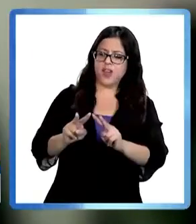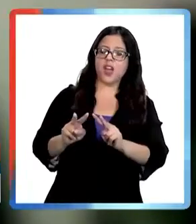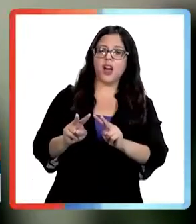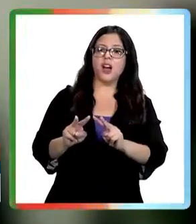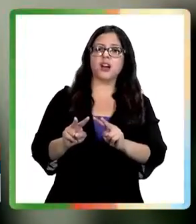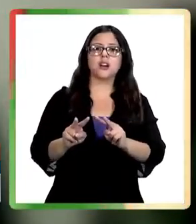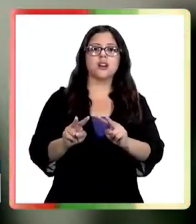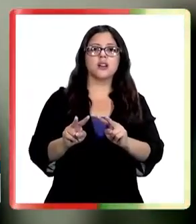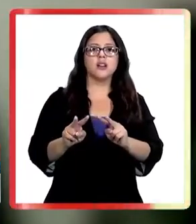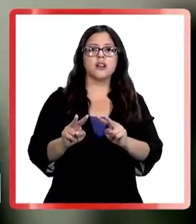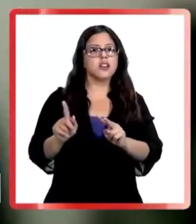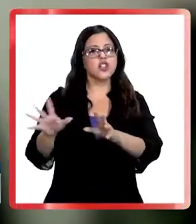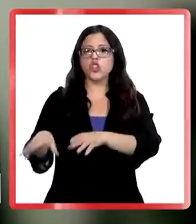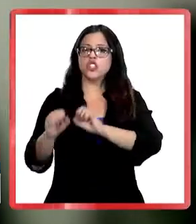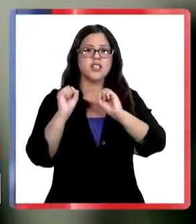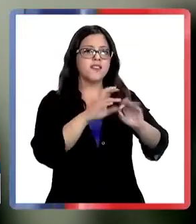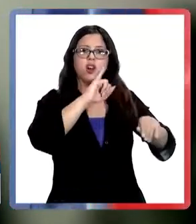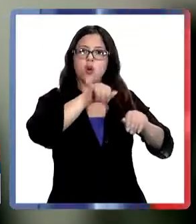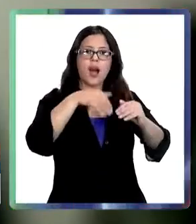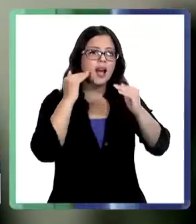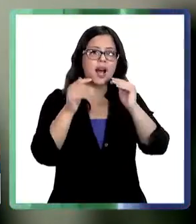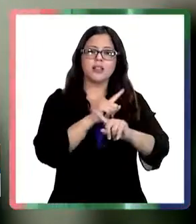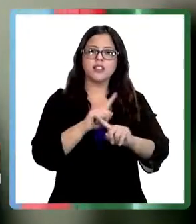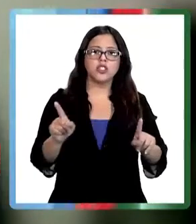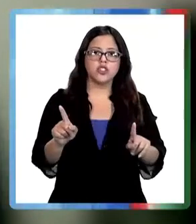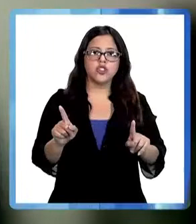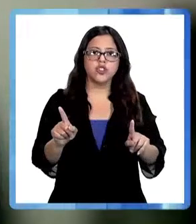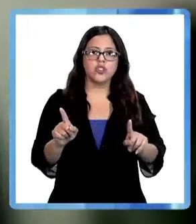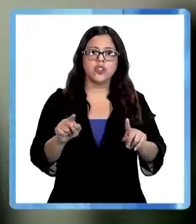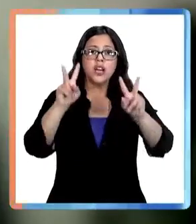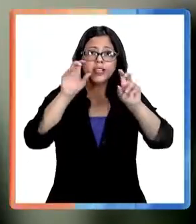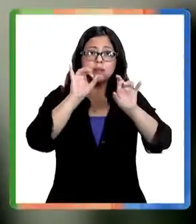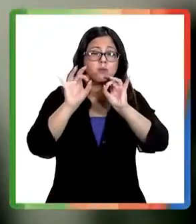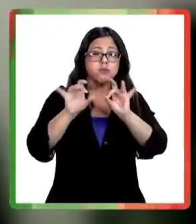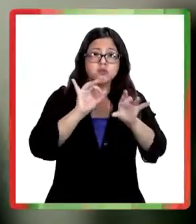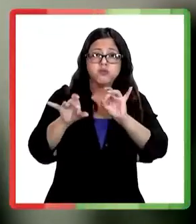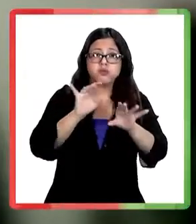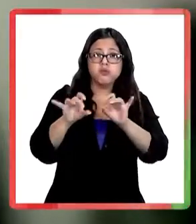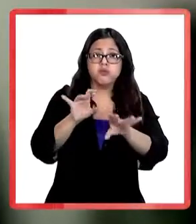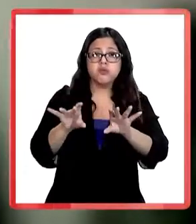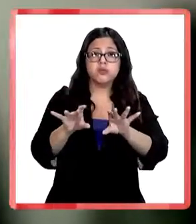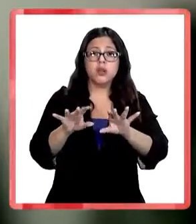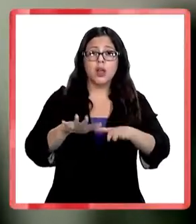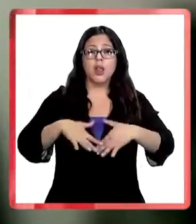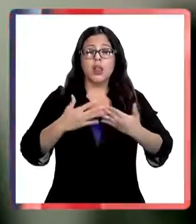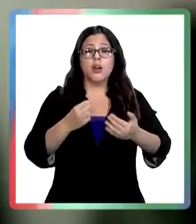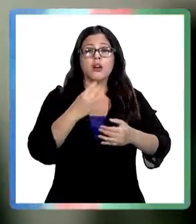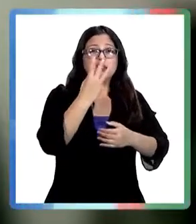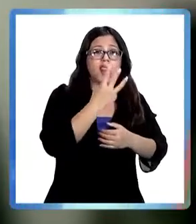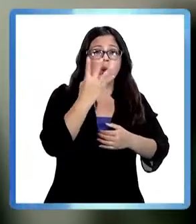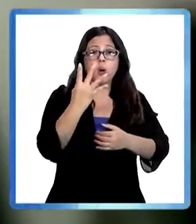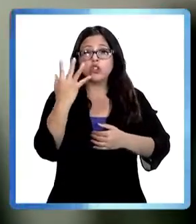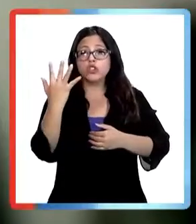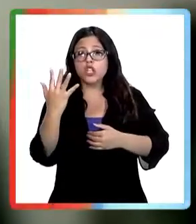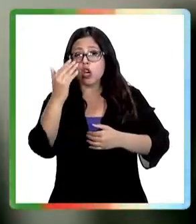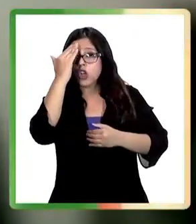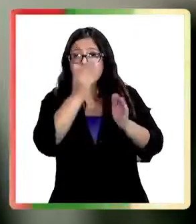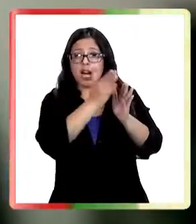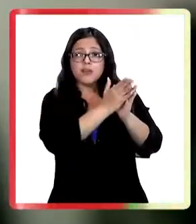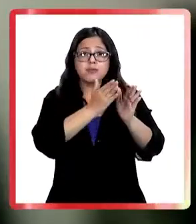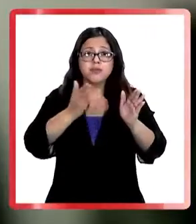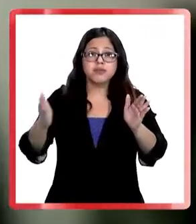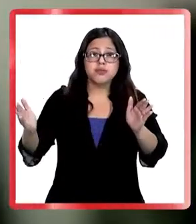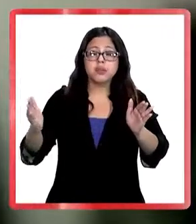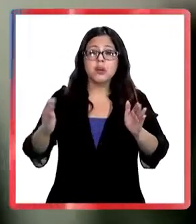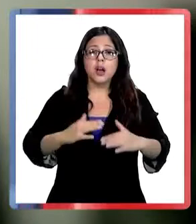sintomática, es no llevarlo al jardín por un tiempo, ¿cierto? La contagiosidad es muy paralela a los síntomas. Los primeros 3, 4, 5 días